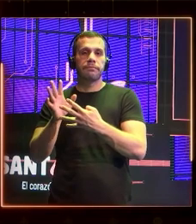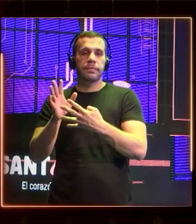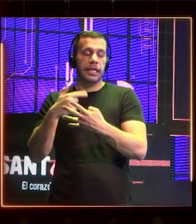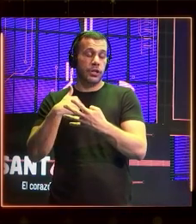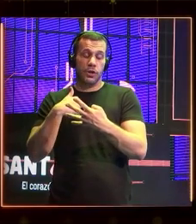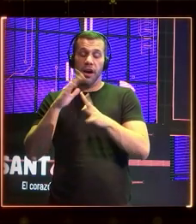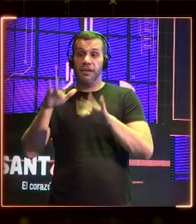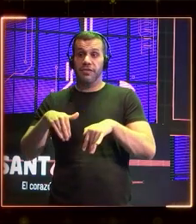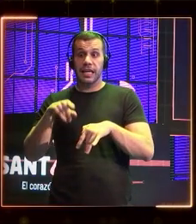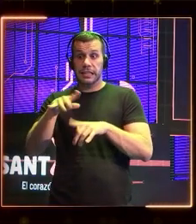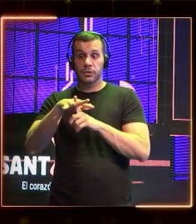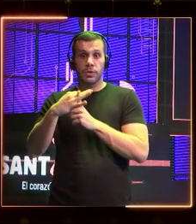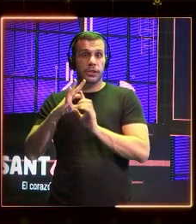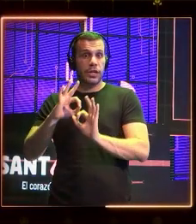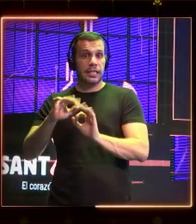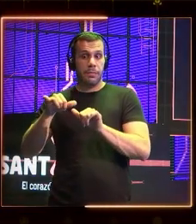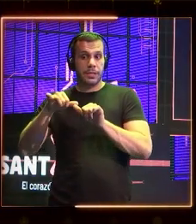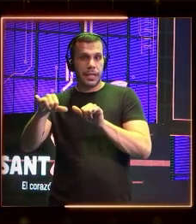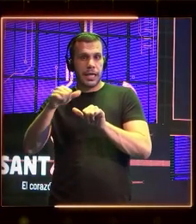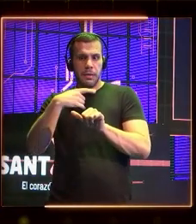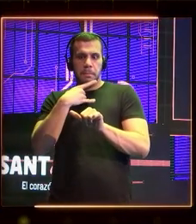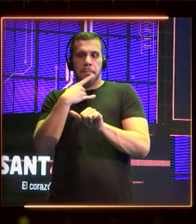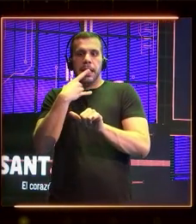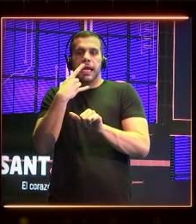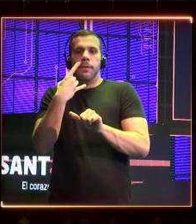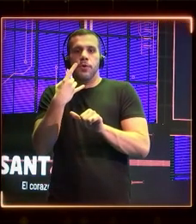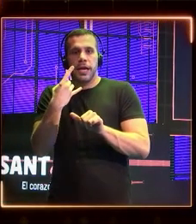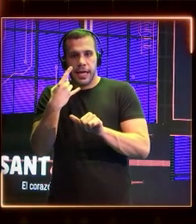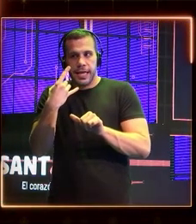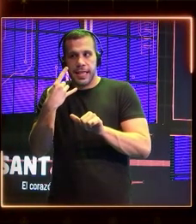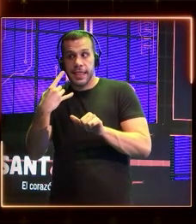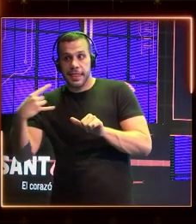enamoré pero no de la